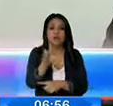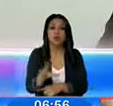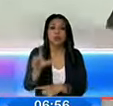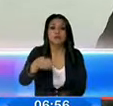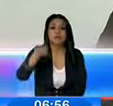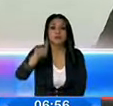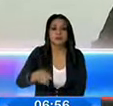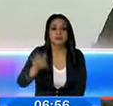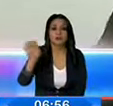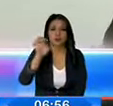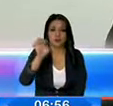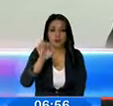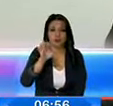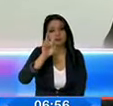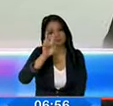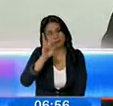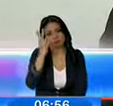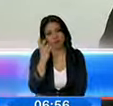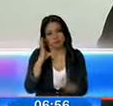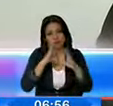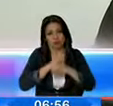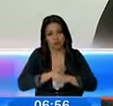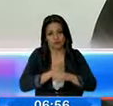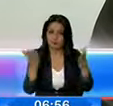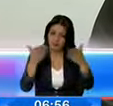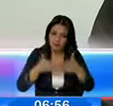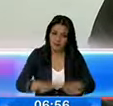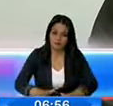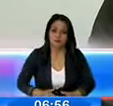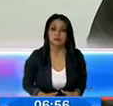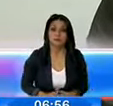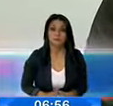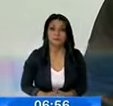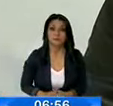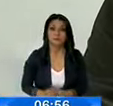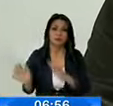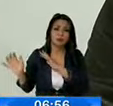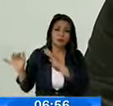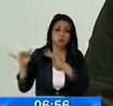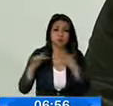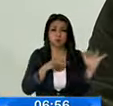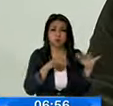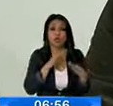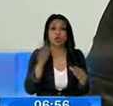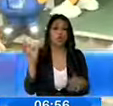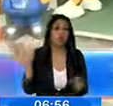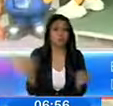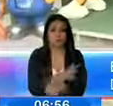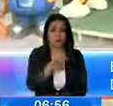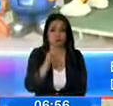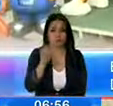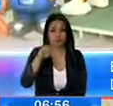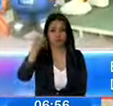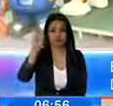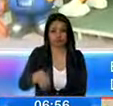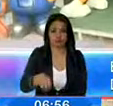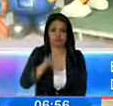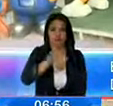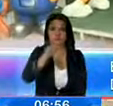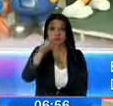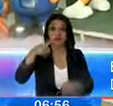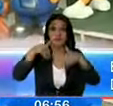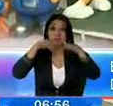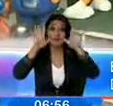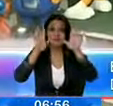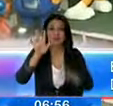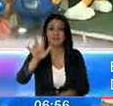1 de enero a las 24 horas. Hemos dispuesto que el personal esté 100% operativo. Dado que el 31 de diciembre habrán